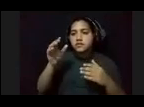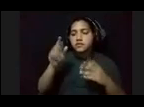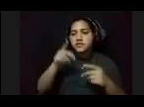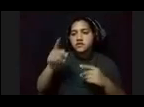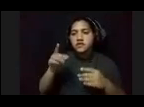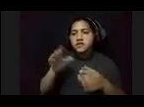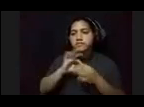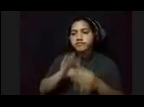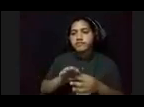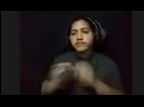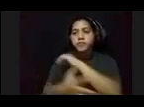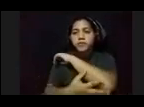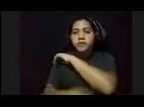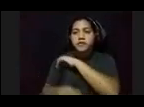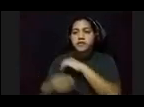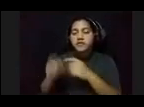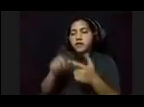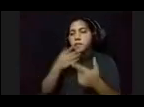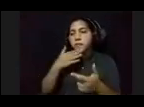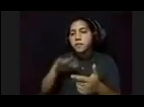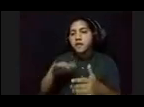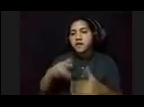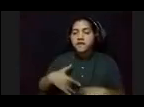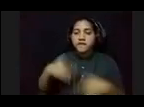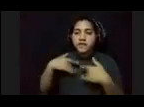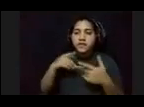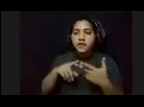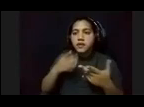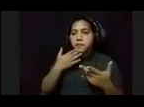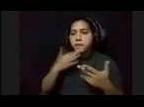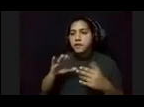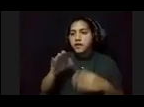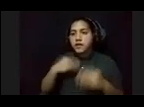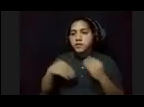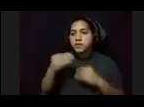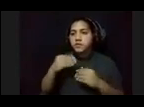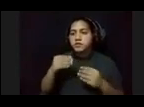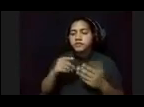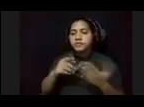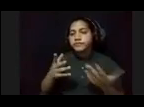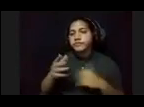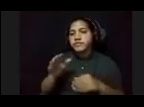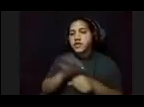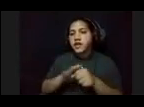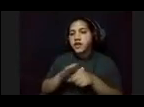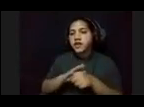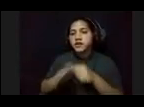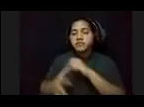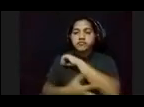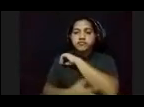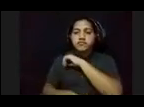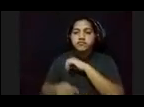las malas condiciones de vida y la mala nutrición. De ahí que los sectores empobrecidos y con una